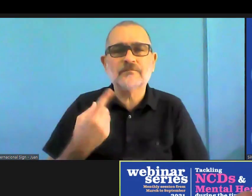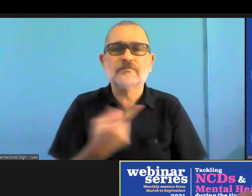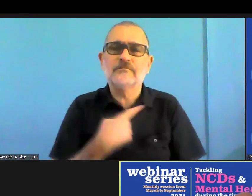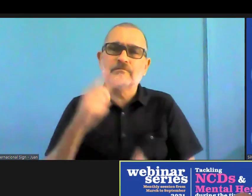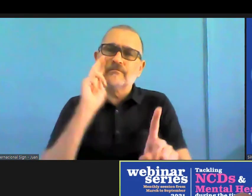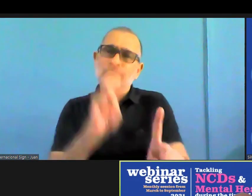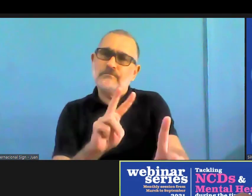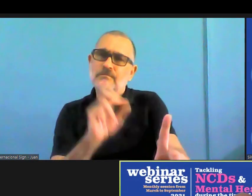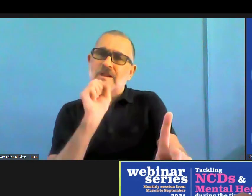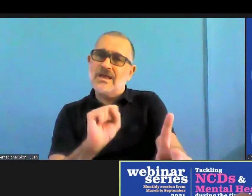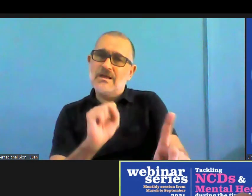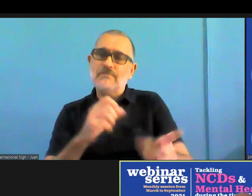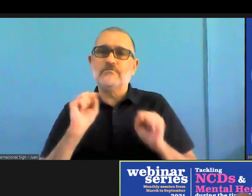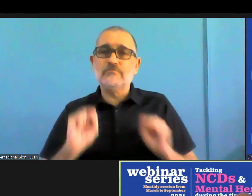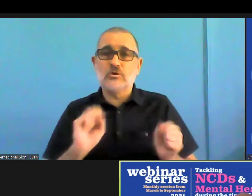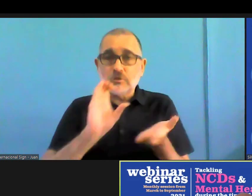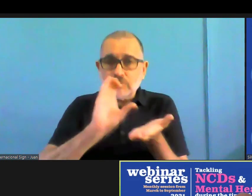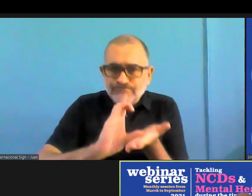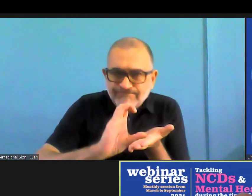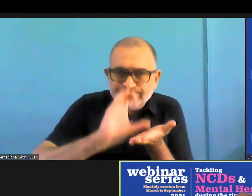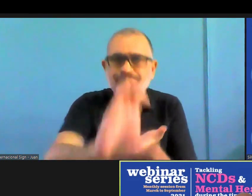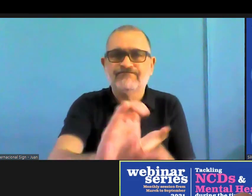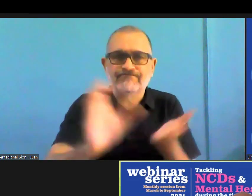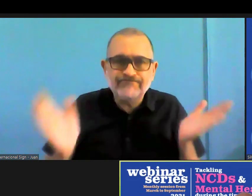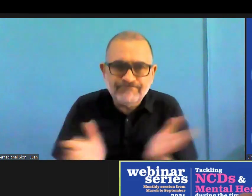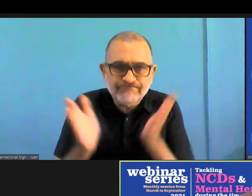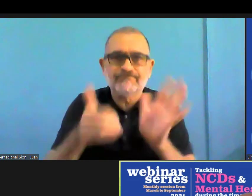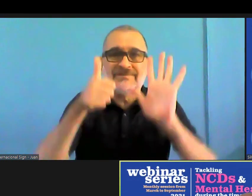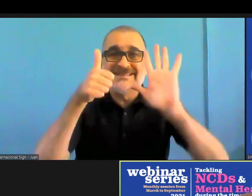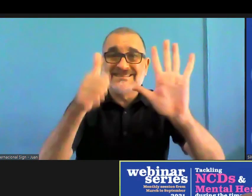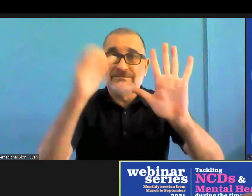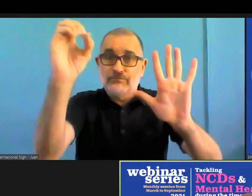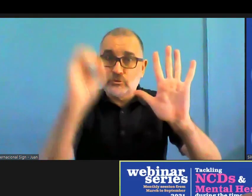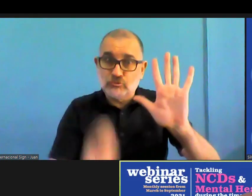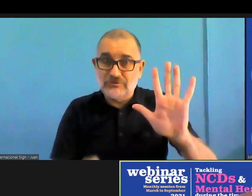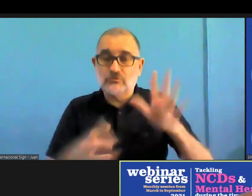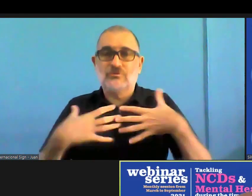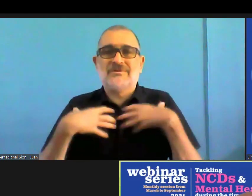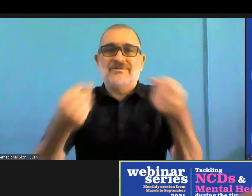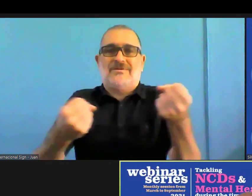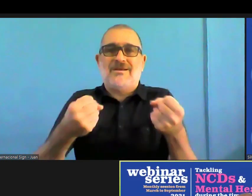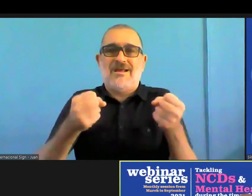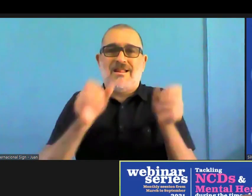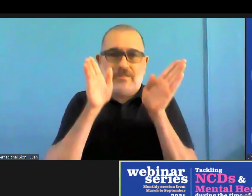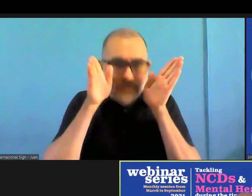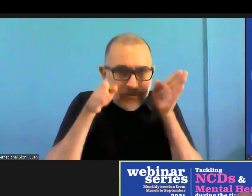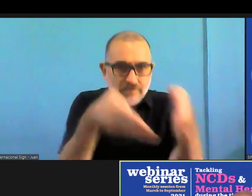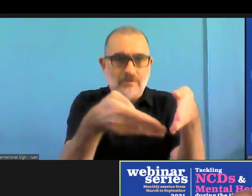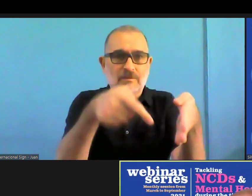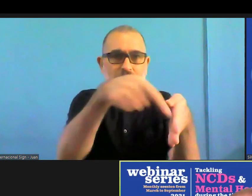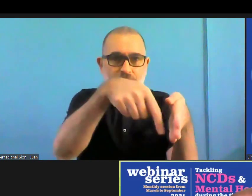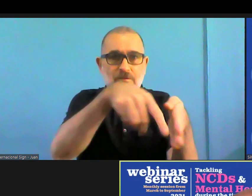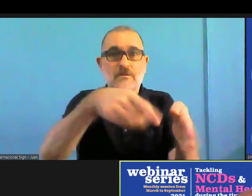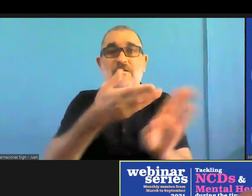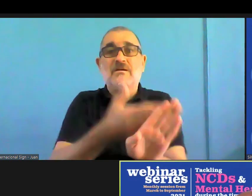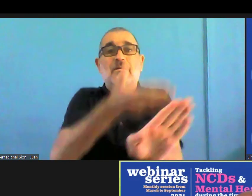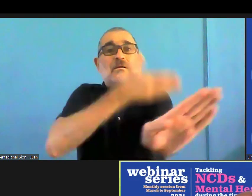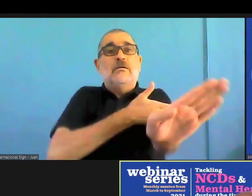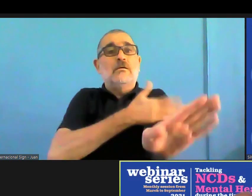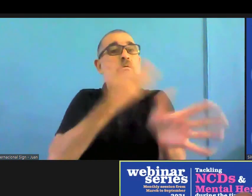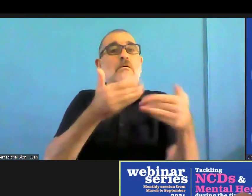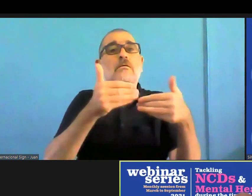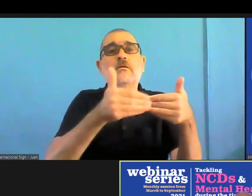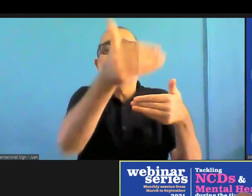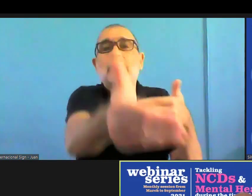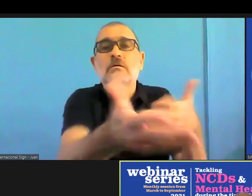el sector salud. Pero después, ¿qué se puede hacer? Y creo que James Fitzgerald nos acaba de dar una